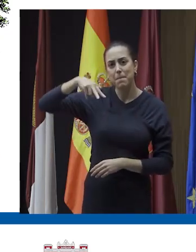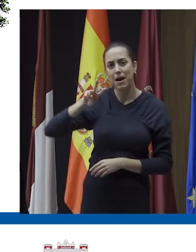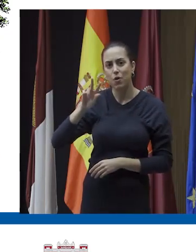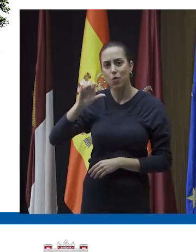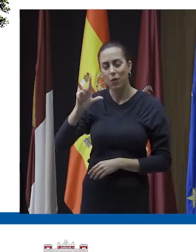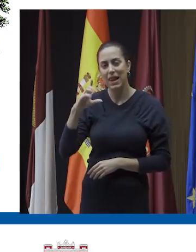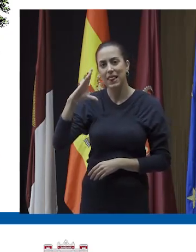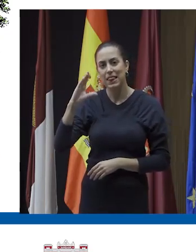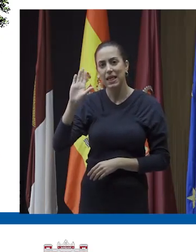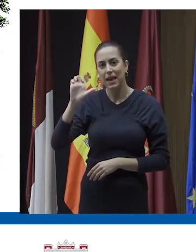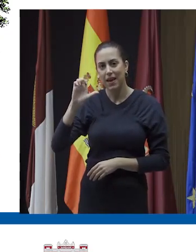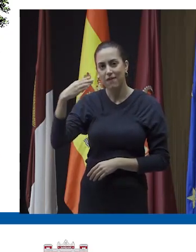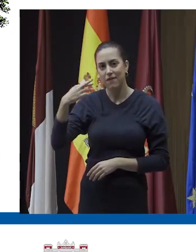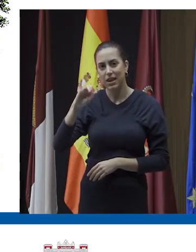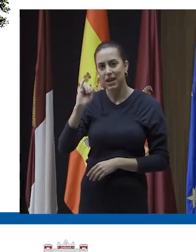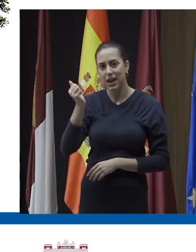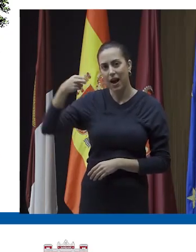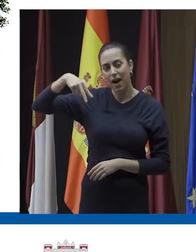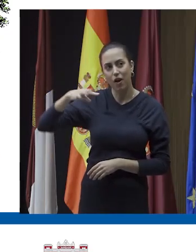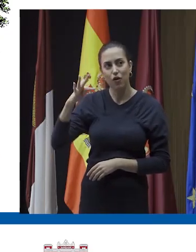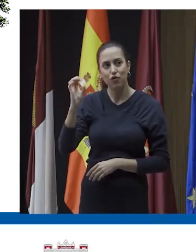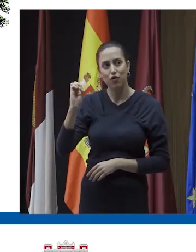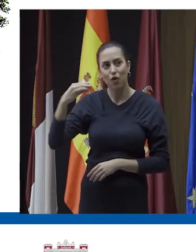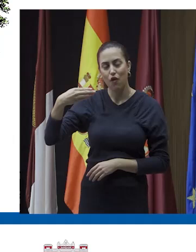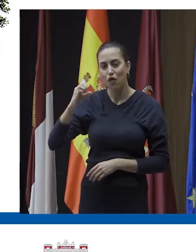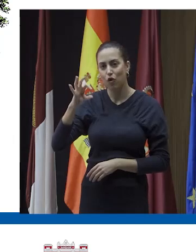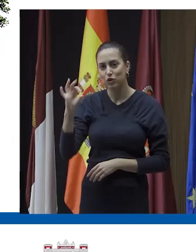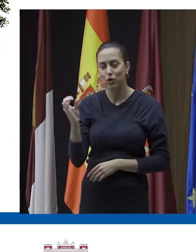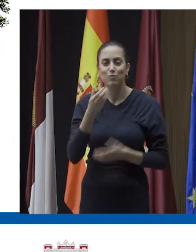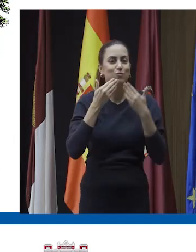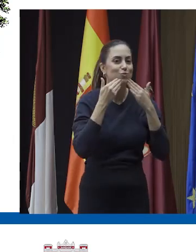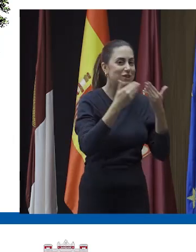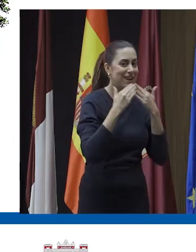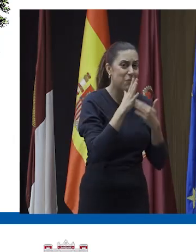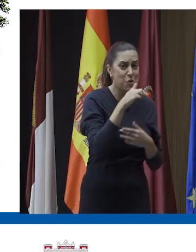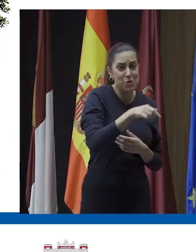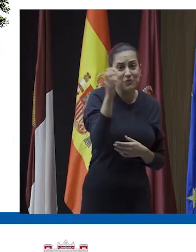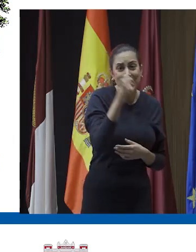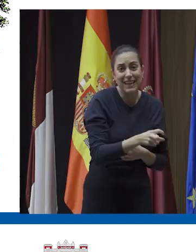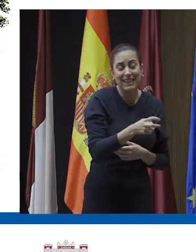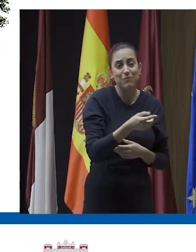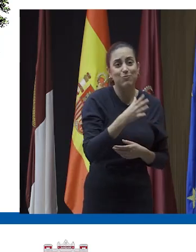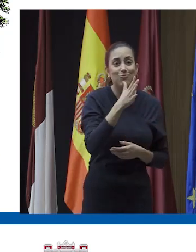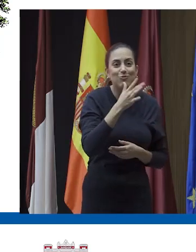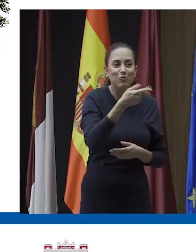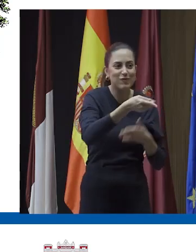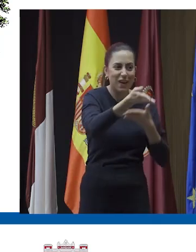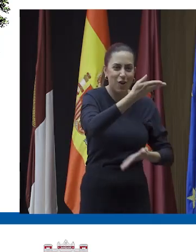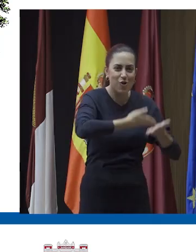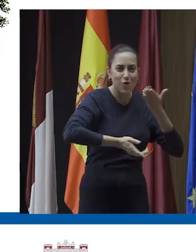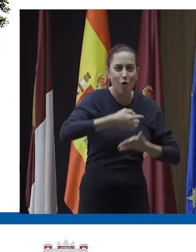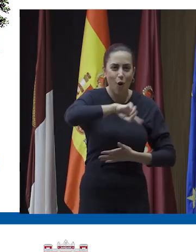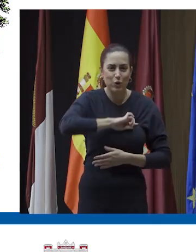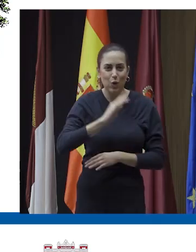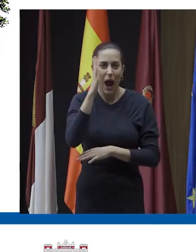Toboso. Muchísimas gracias, Manuel. Gracias por estar aquí. Gracias por contribuir y por colaborar con ALUEX en